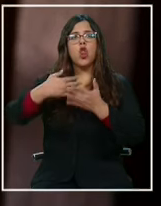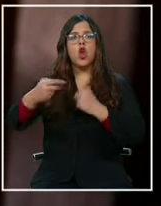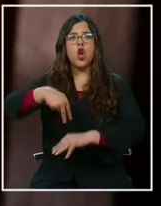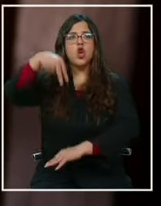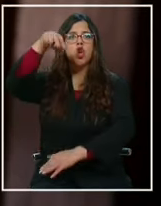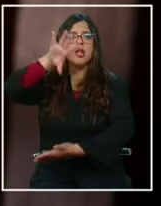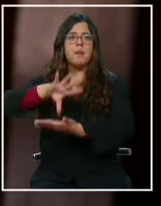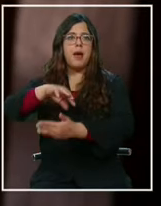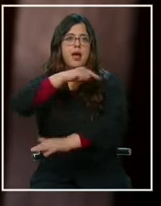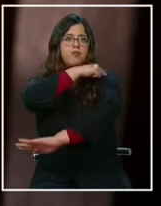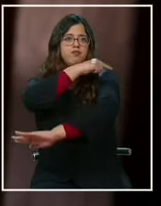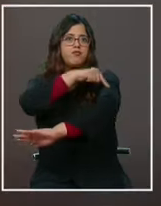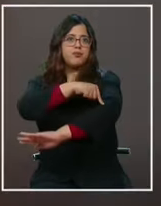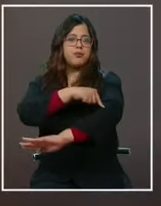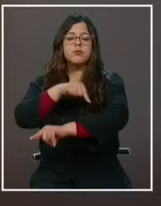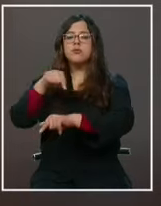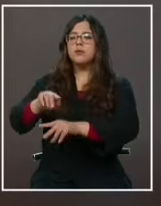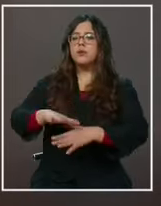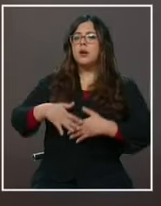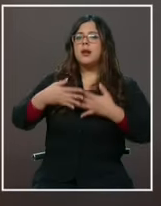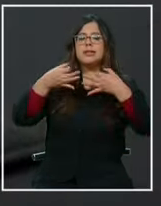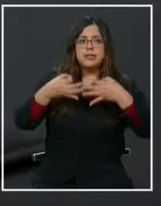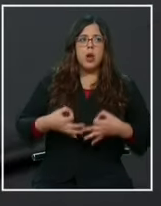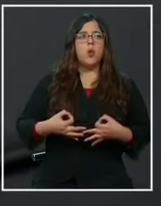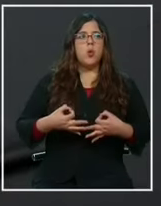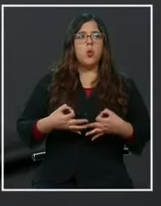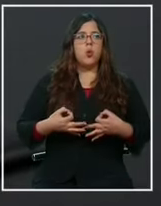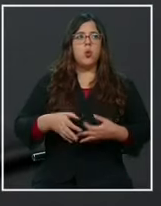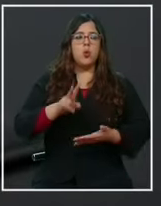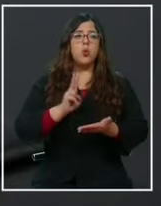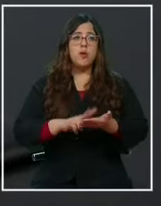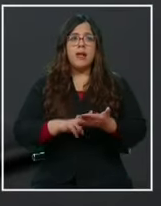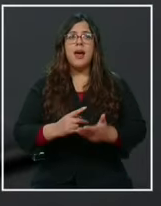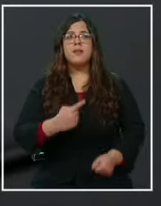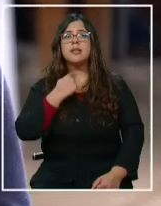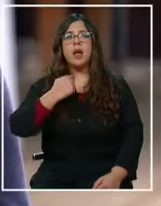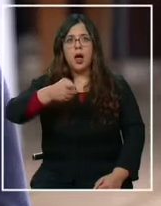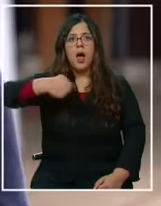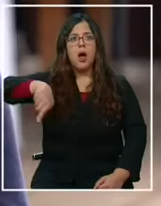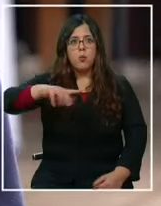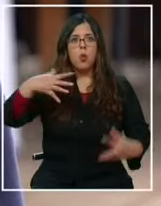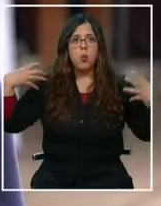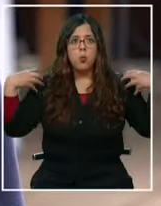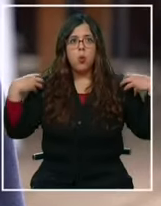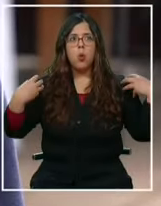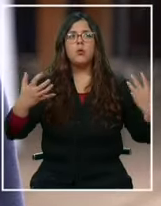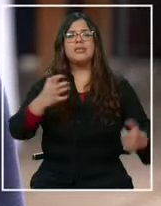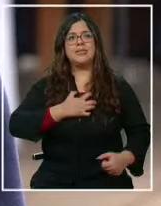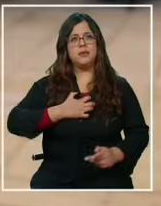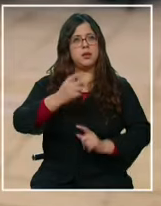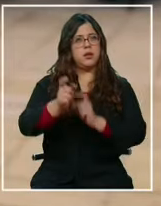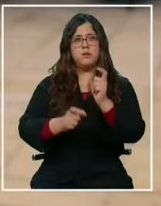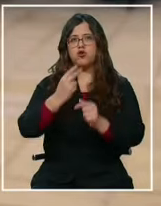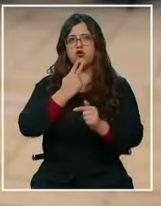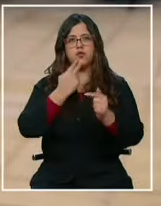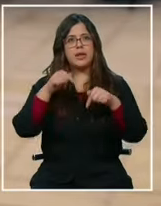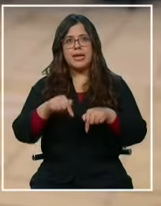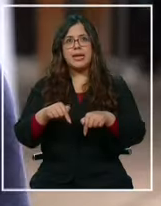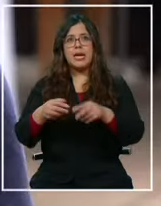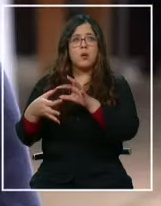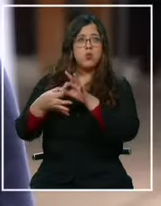país. Sentimos una seguridad que realmente fue afectada por ello. Están muy asustados los vecinos. Al ser